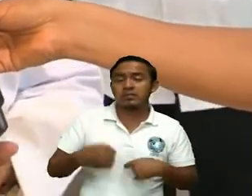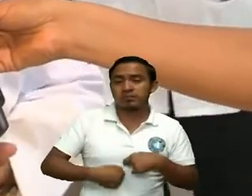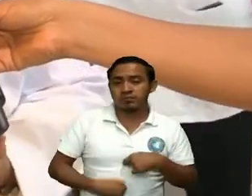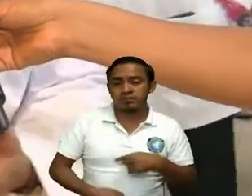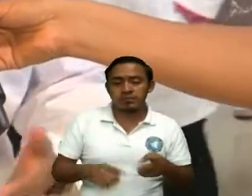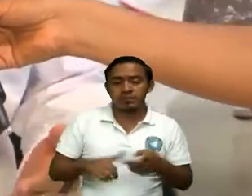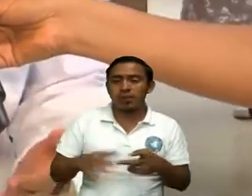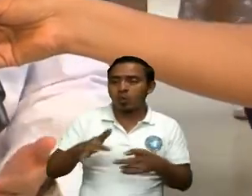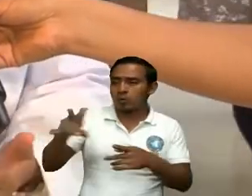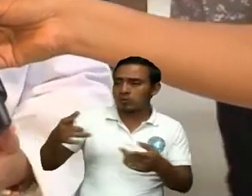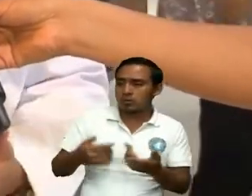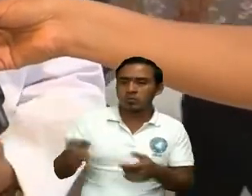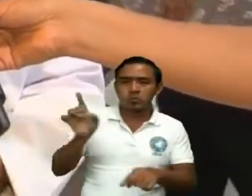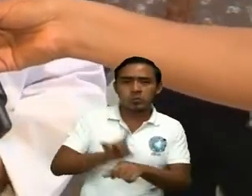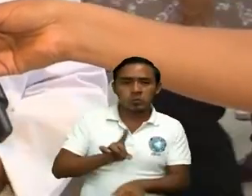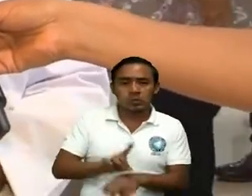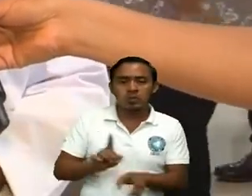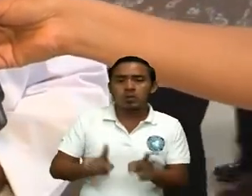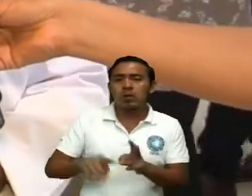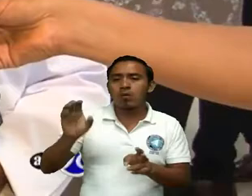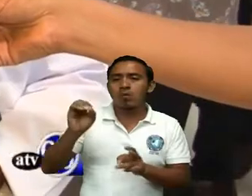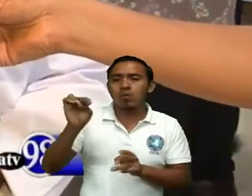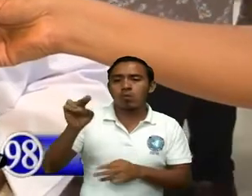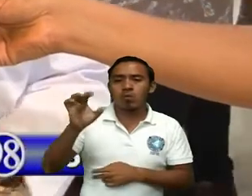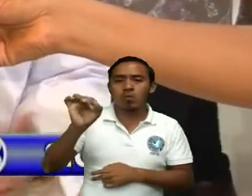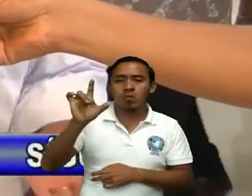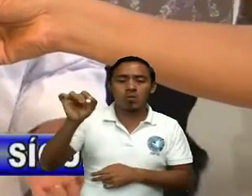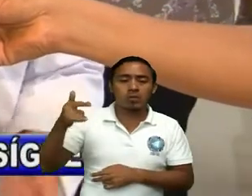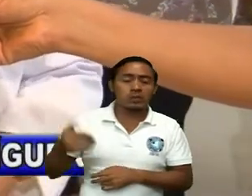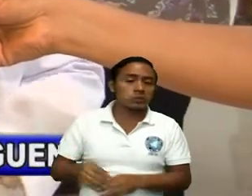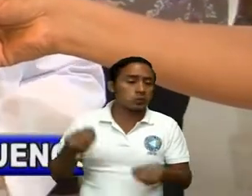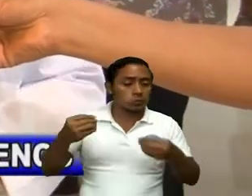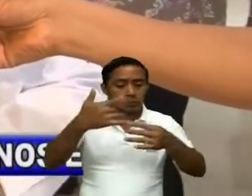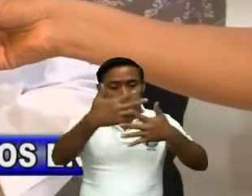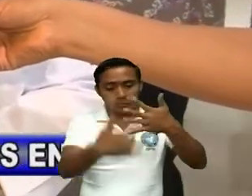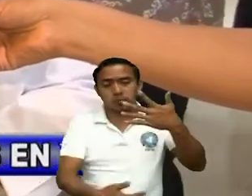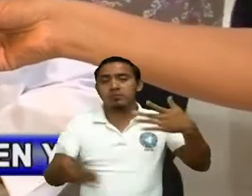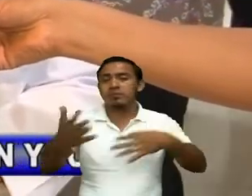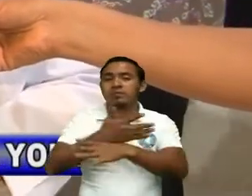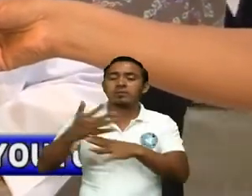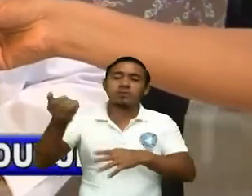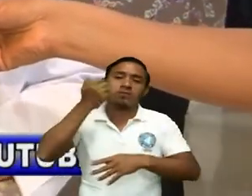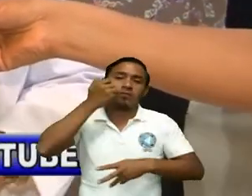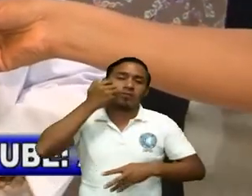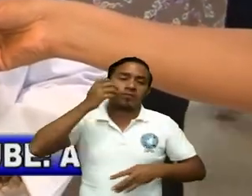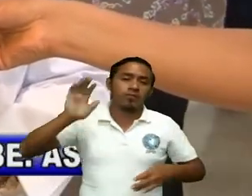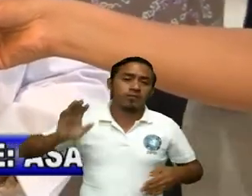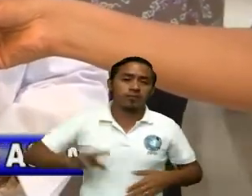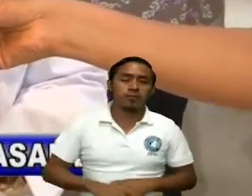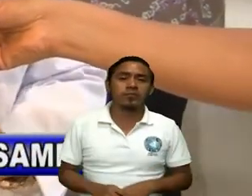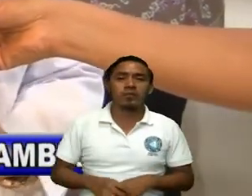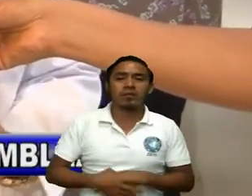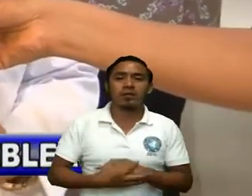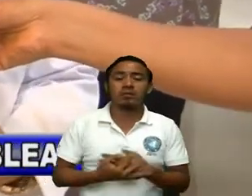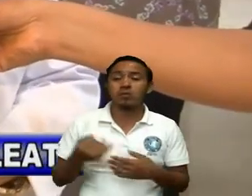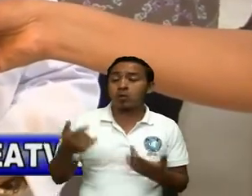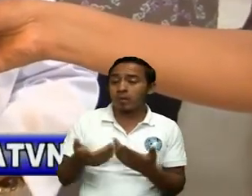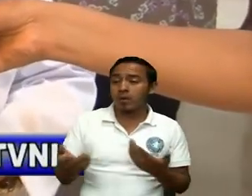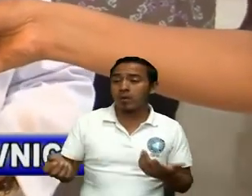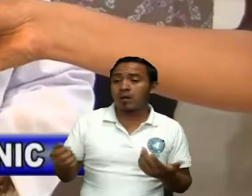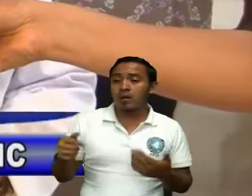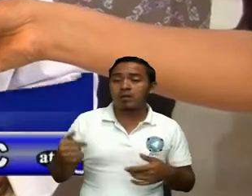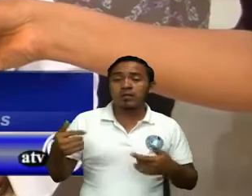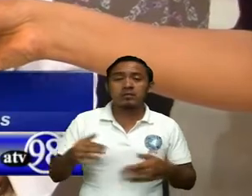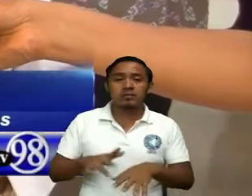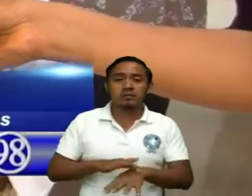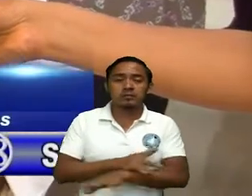del área médica, graves de oncología, un sinnúmero de patologías. La sensación de tener al